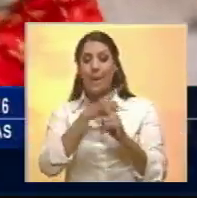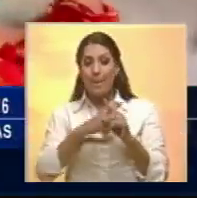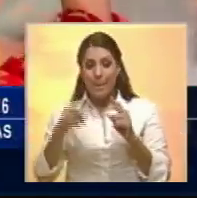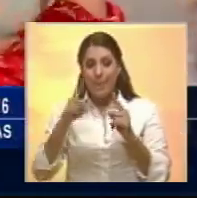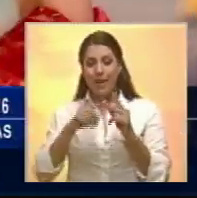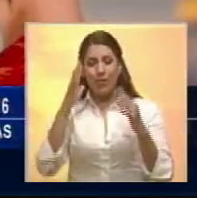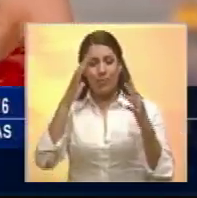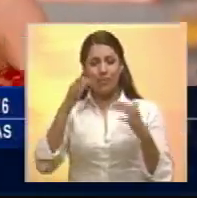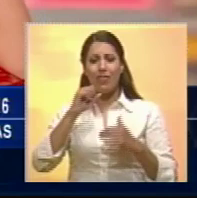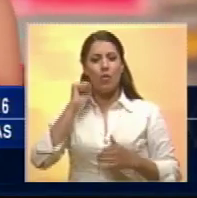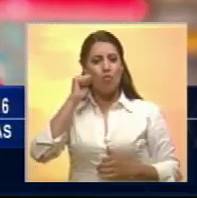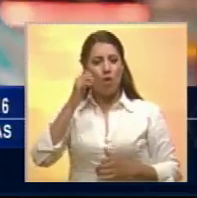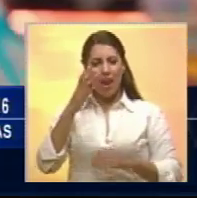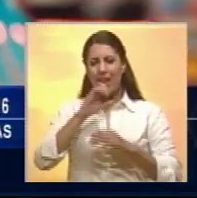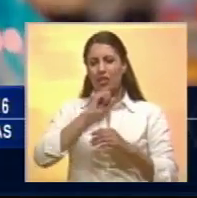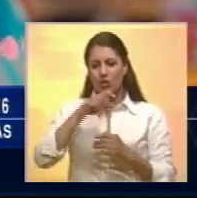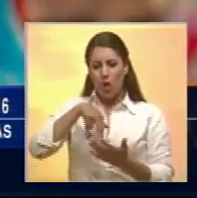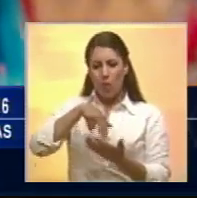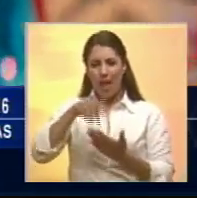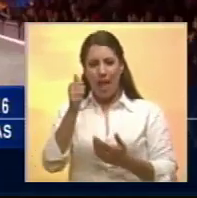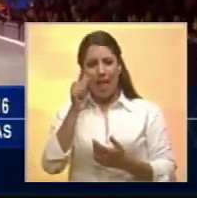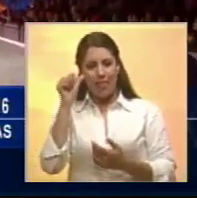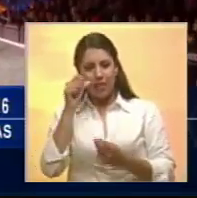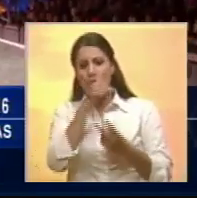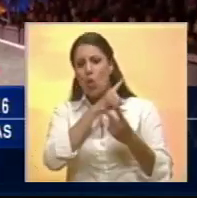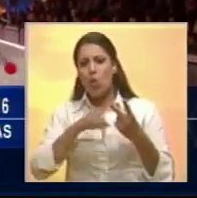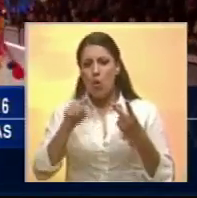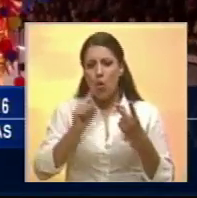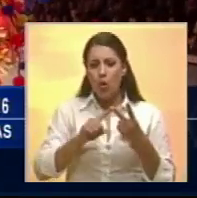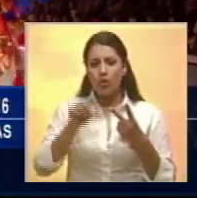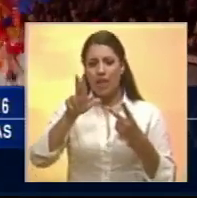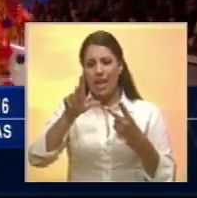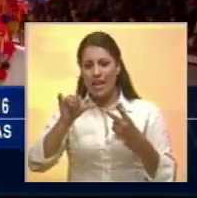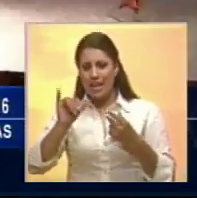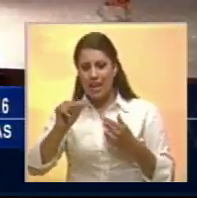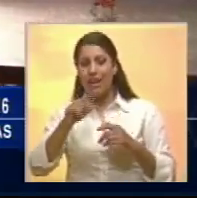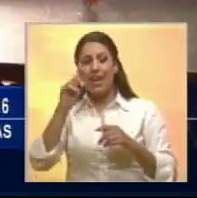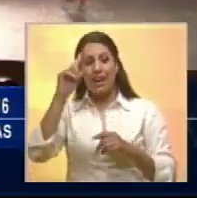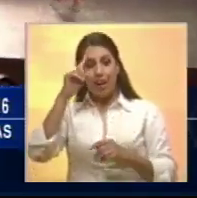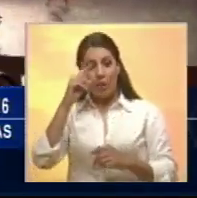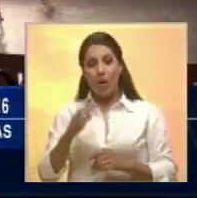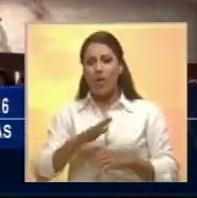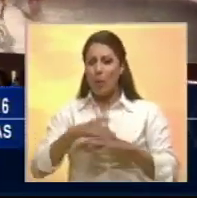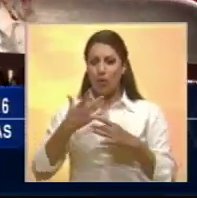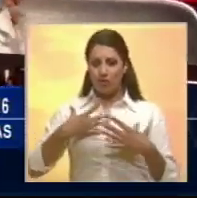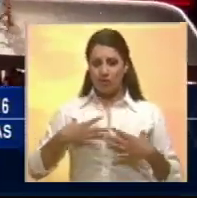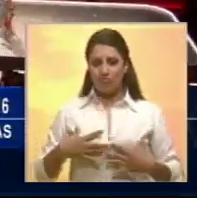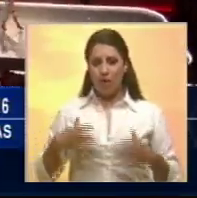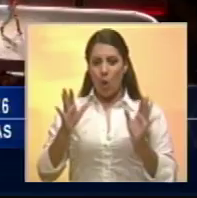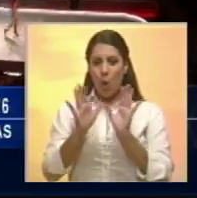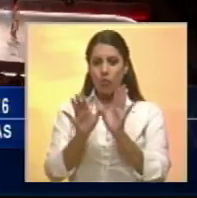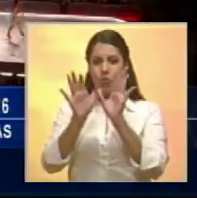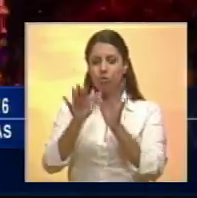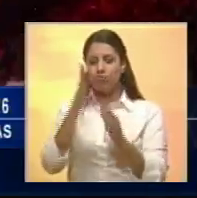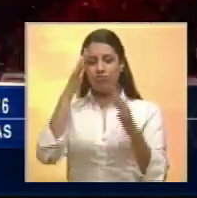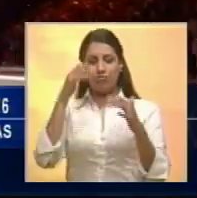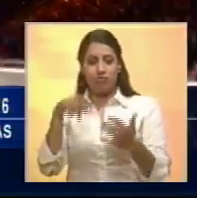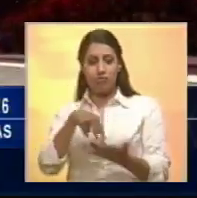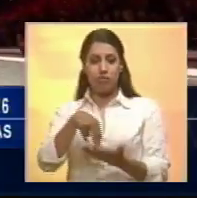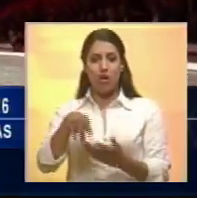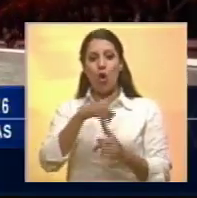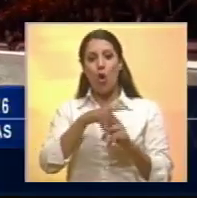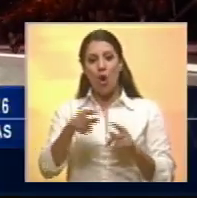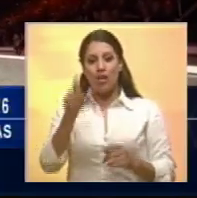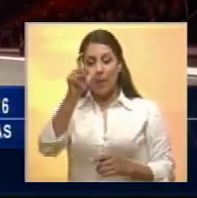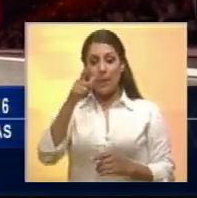las veteranas Alessandra Ambrosio, Adriana Lima, Irina Shayk y Lily Aldrich recordaron por qué llevan las alas mejor que nadie. Las modelos